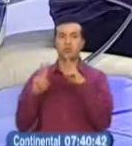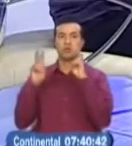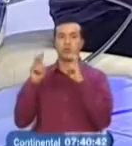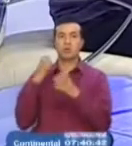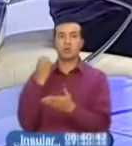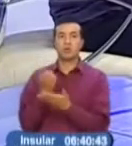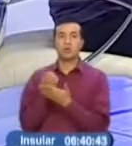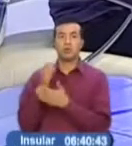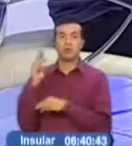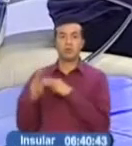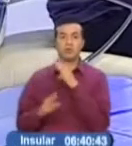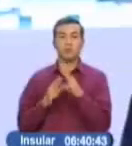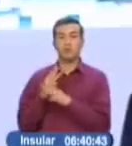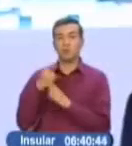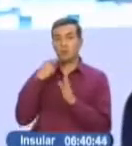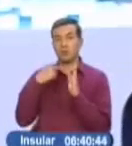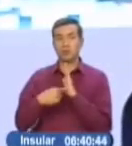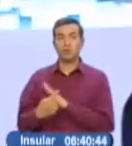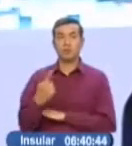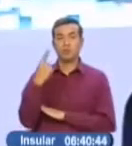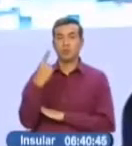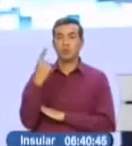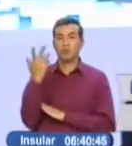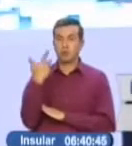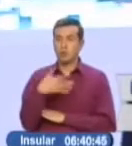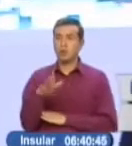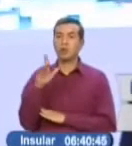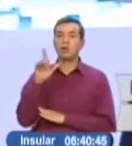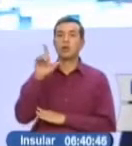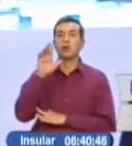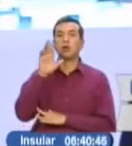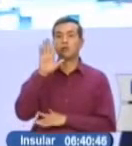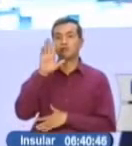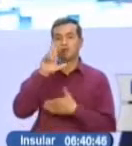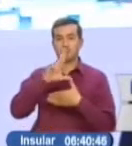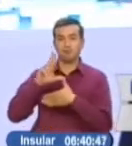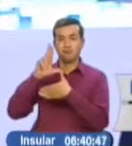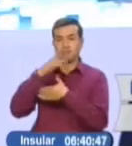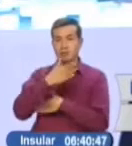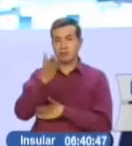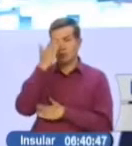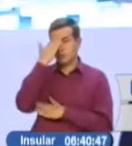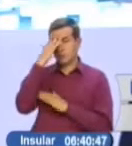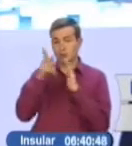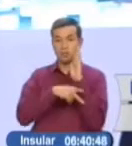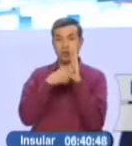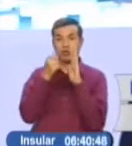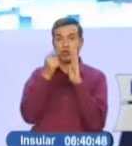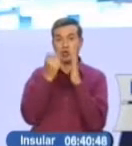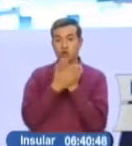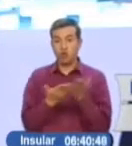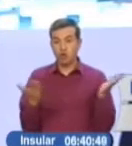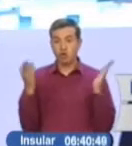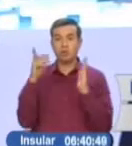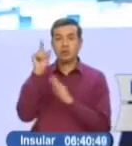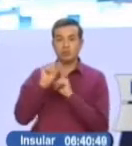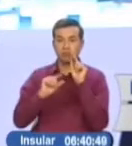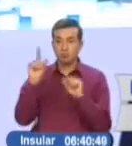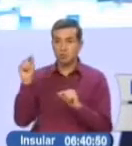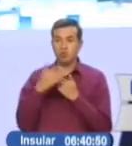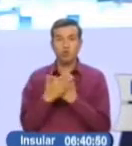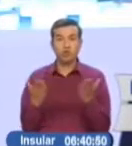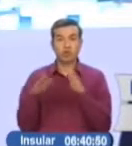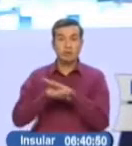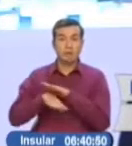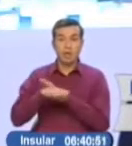economías globales. Por un lado, y América Latina está dentro de esa coyuntura, por un lado la caída de los precios de los commodities, la caída de los precios de las